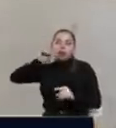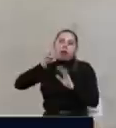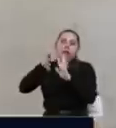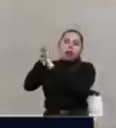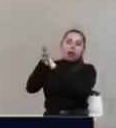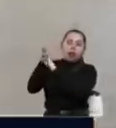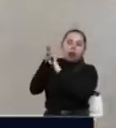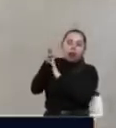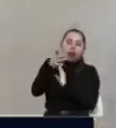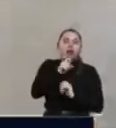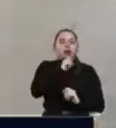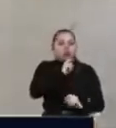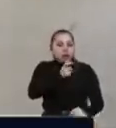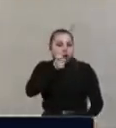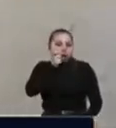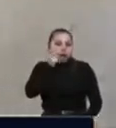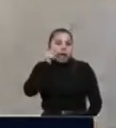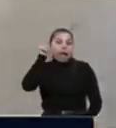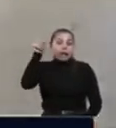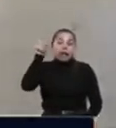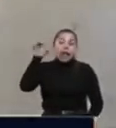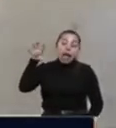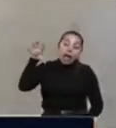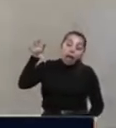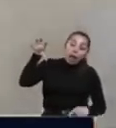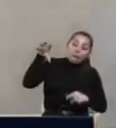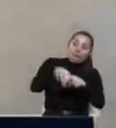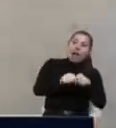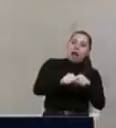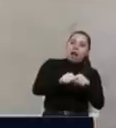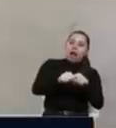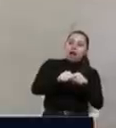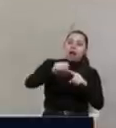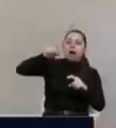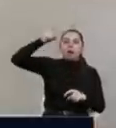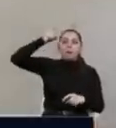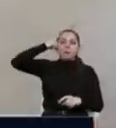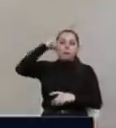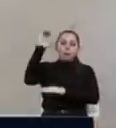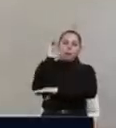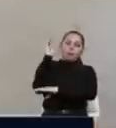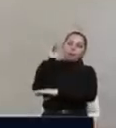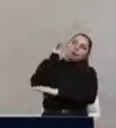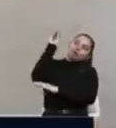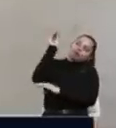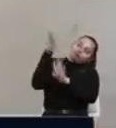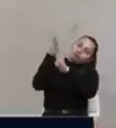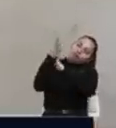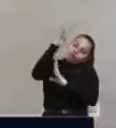Y es una incautación que se logra por la inteligencia colombiana.